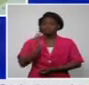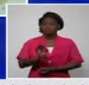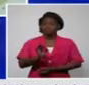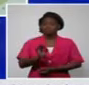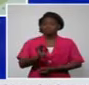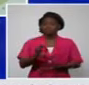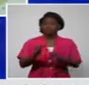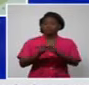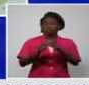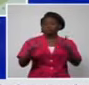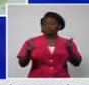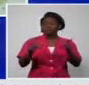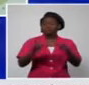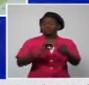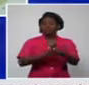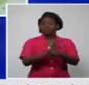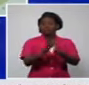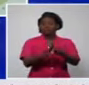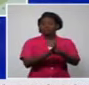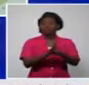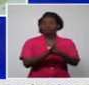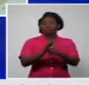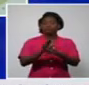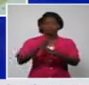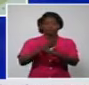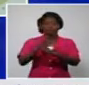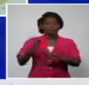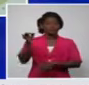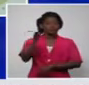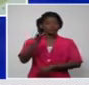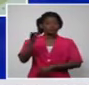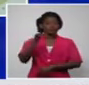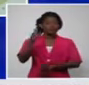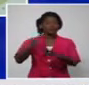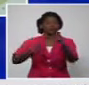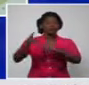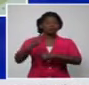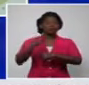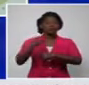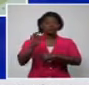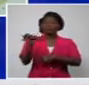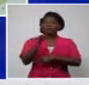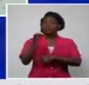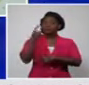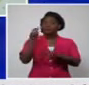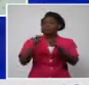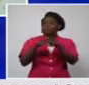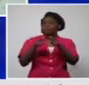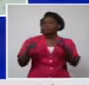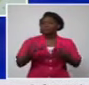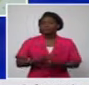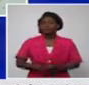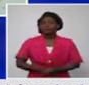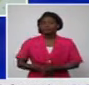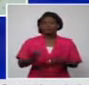dispersión y en algunos municipios una cifra muy elevada. En Mayabeque,